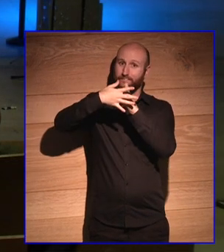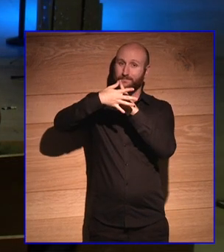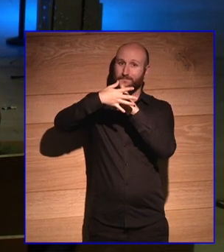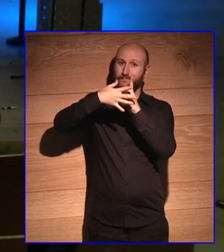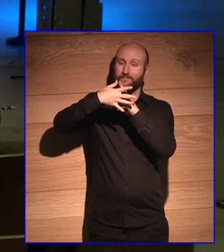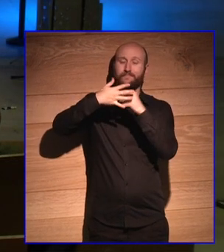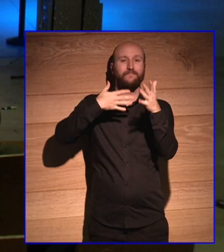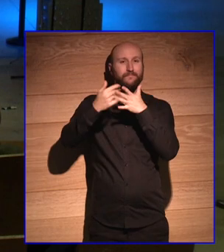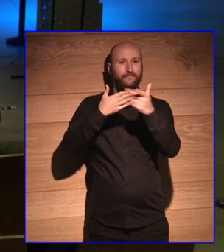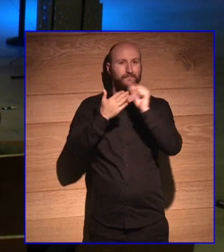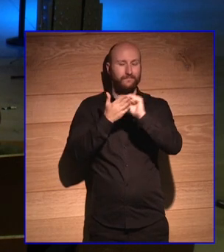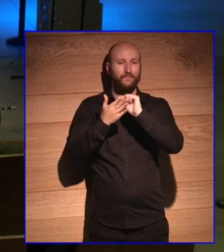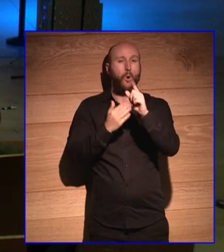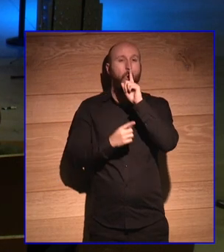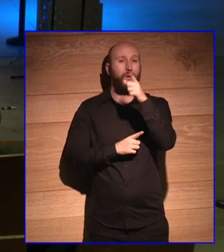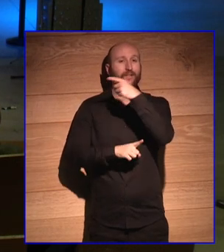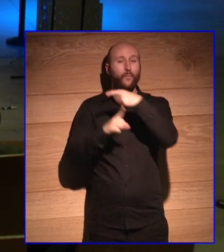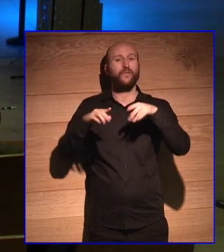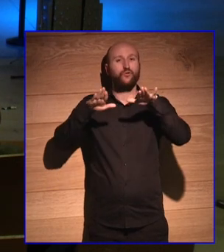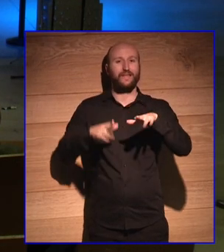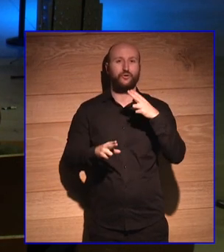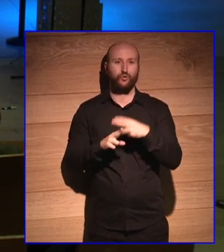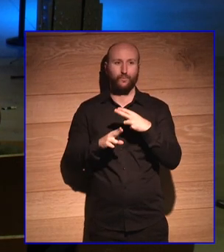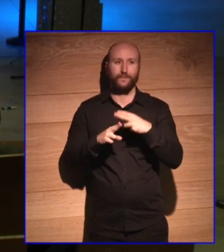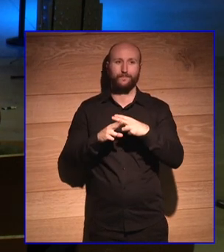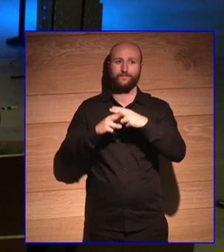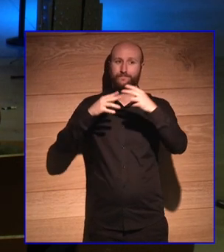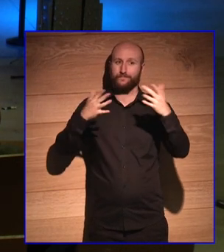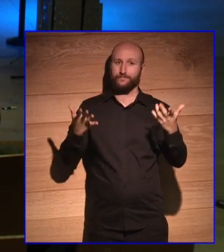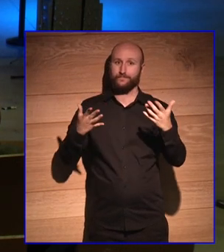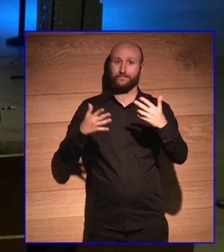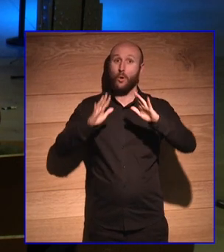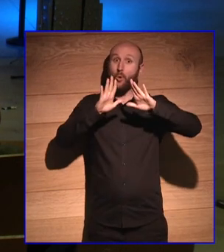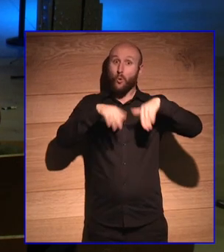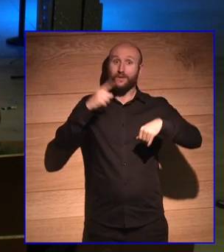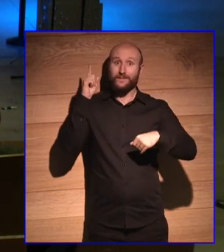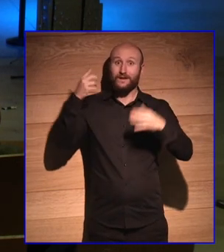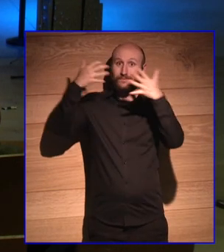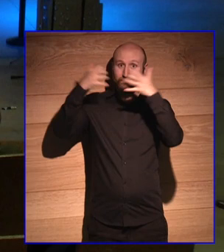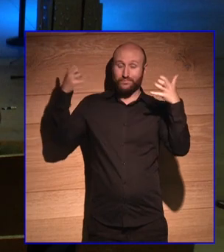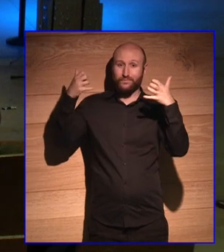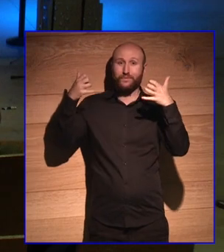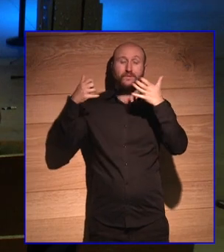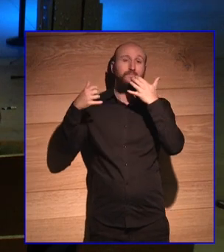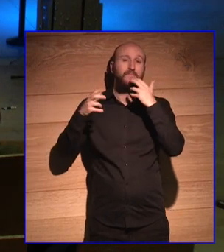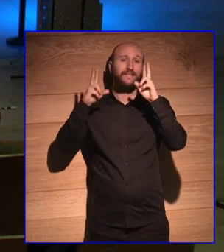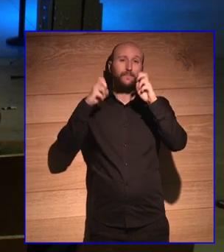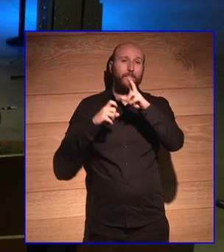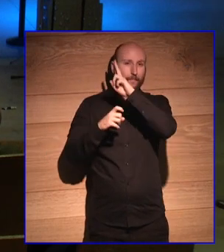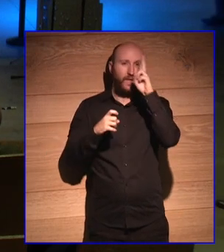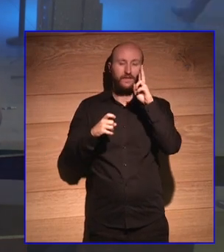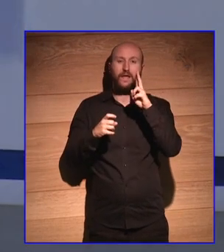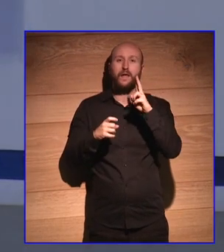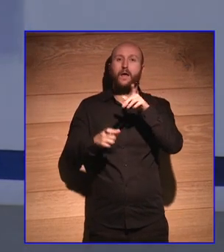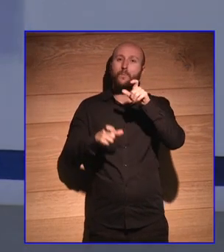durante su primer año y medio en roma' en la década de roma' la cabrería es una obra vocal muy pequeña es un madrigal popular que